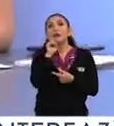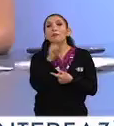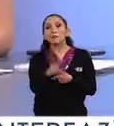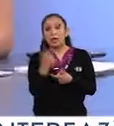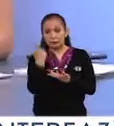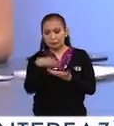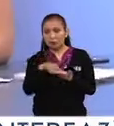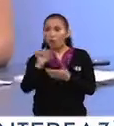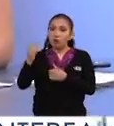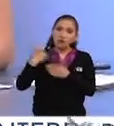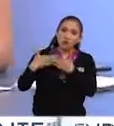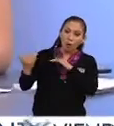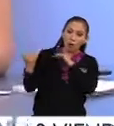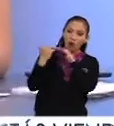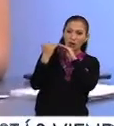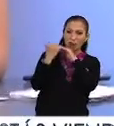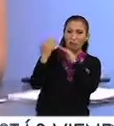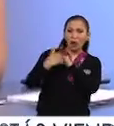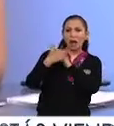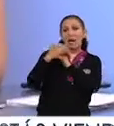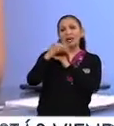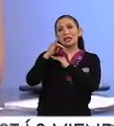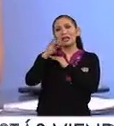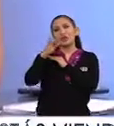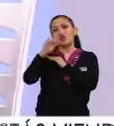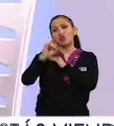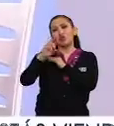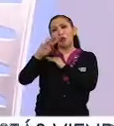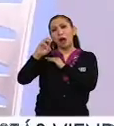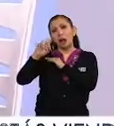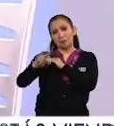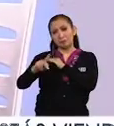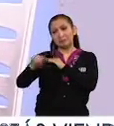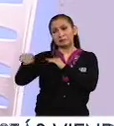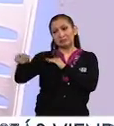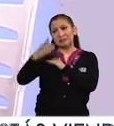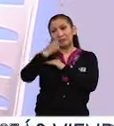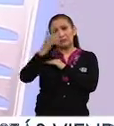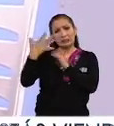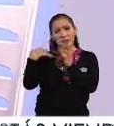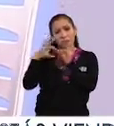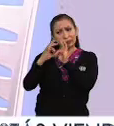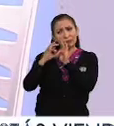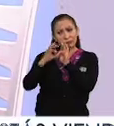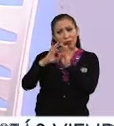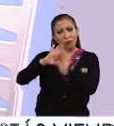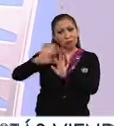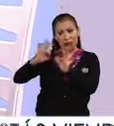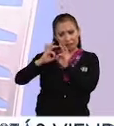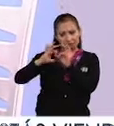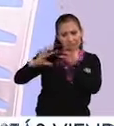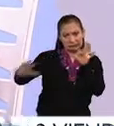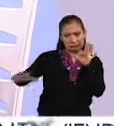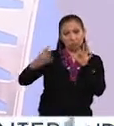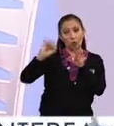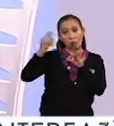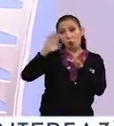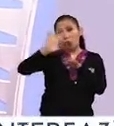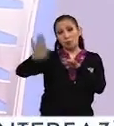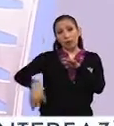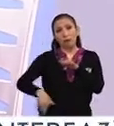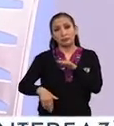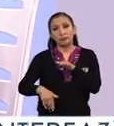también con contemporáneos de él, Yves Bonfoy, por ejemplo, han tenido una correspondencia y cuando dejan de estar, cuando uno de los